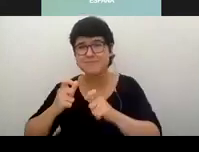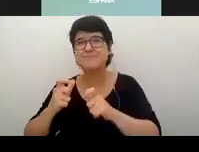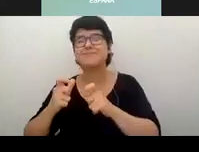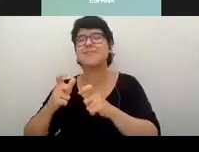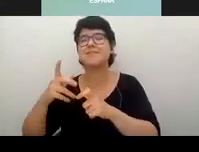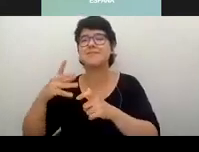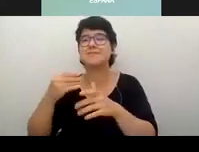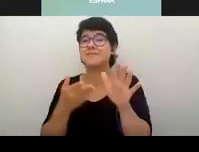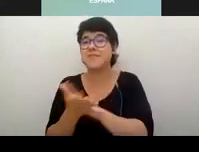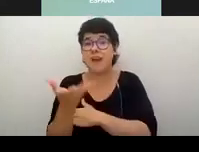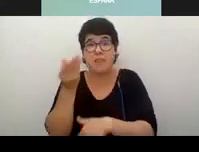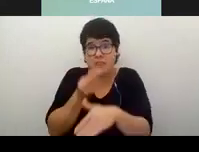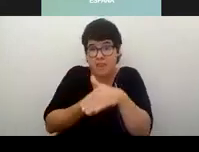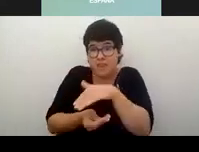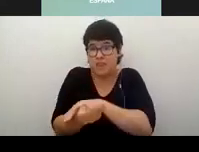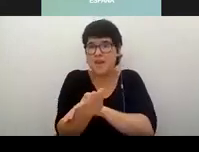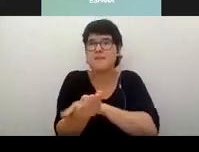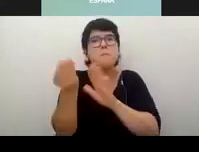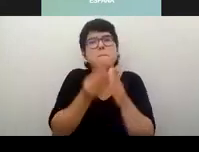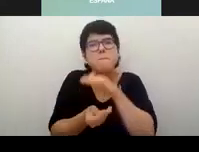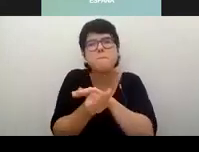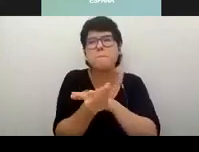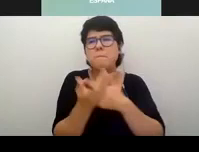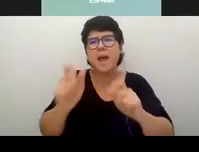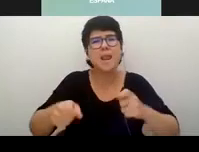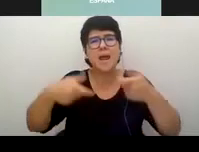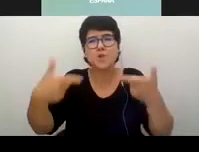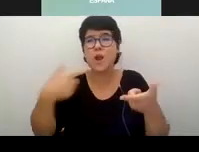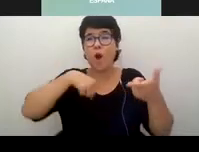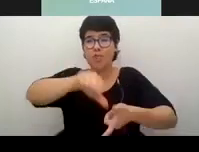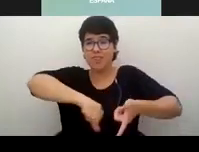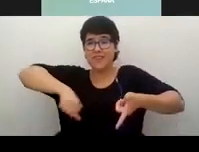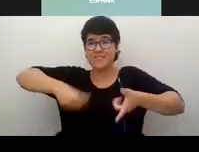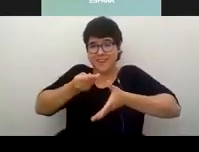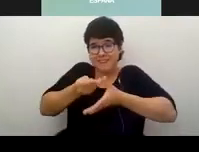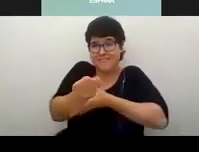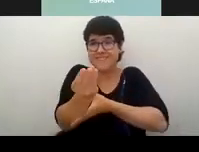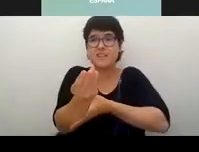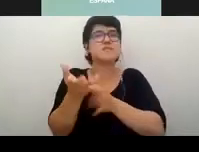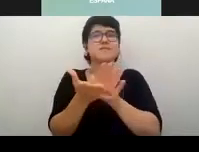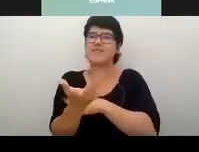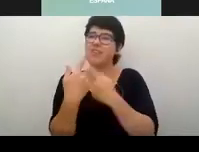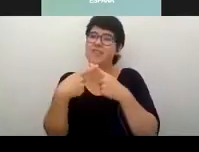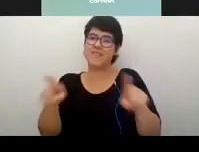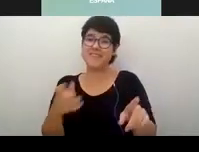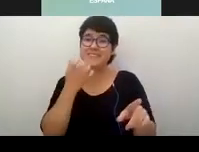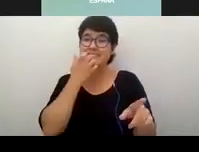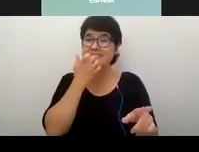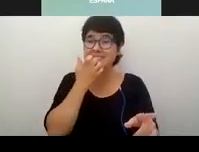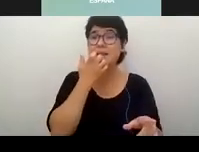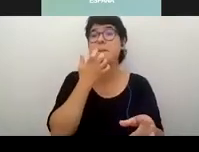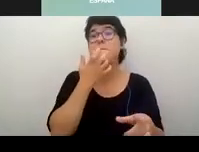parto vaginal que por cesárea. El chiquillo o la chiquilla que pasa por vía vaginal va a inhalar, va